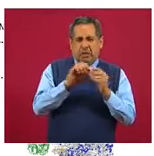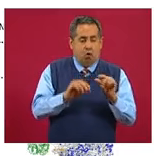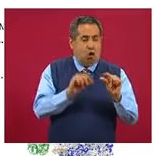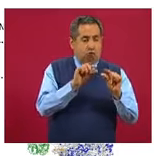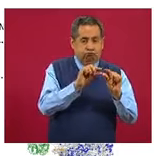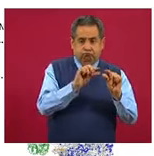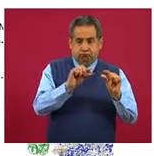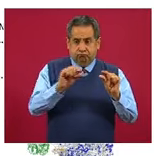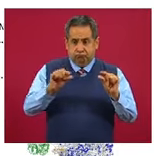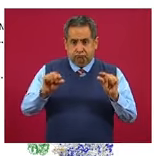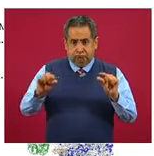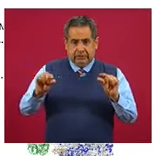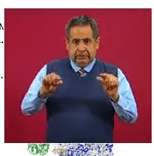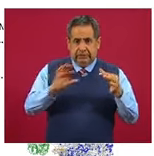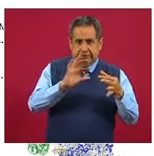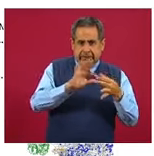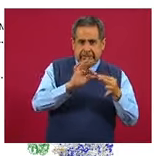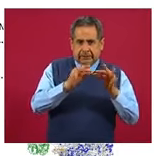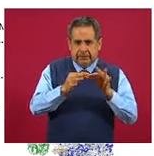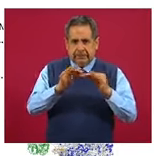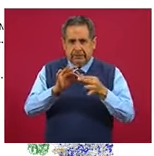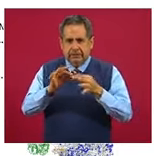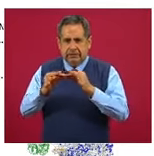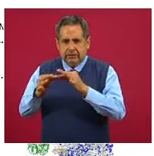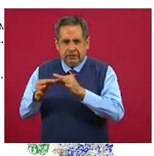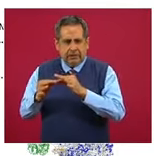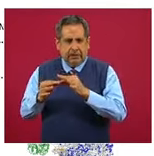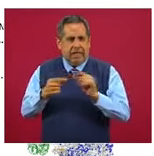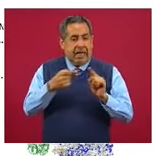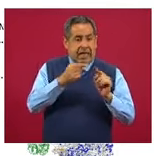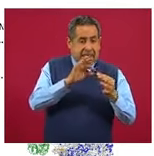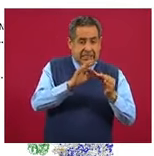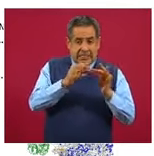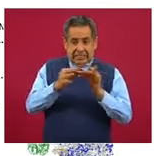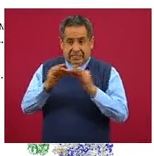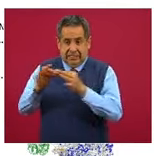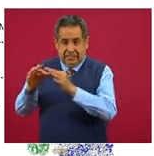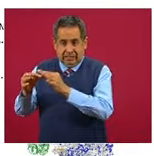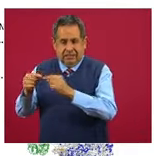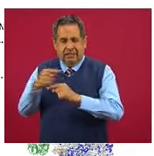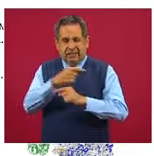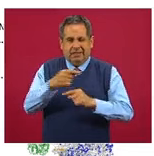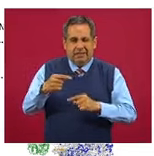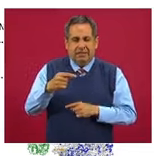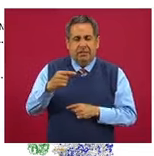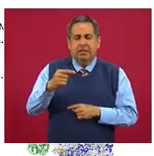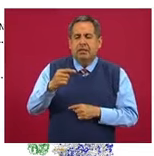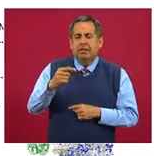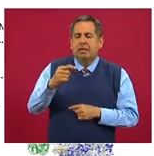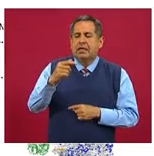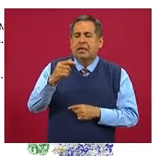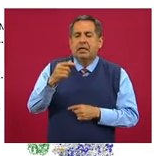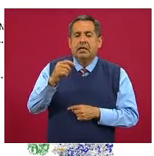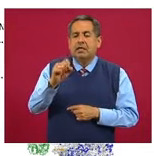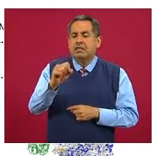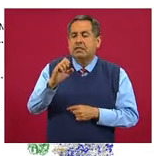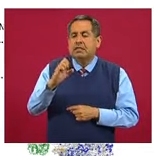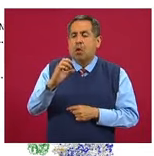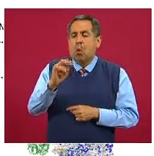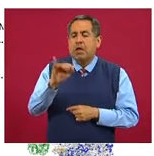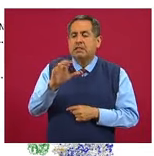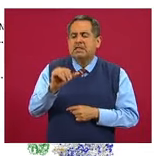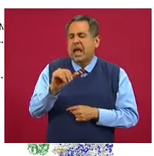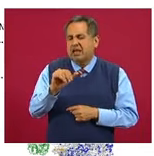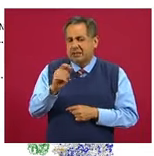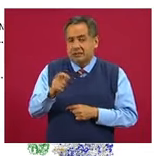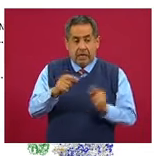cadena, formando estos eslabones, tenemos una secuencia genética. En este caso, coronavirus está conformado por